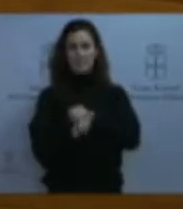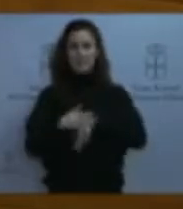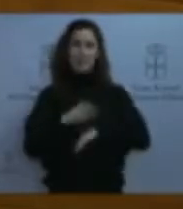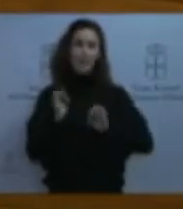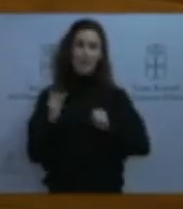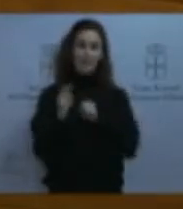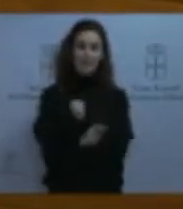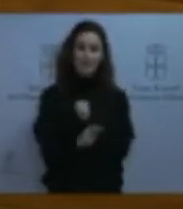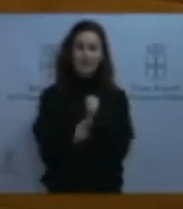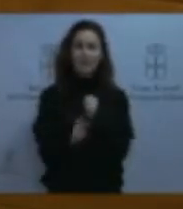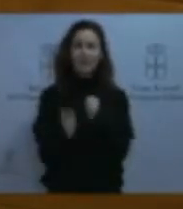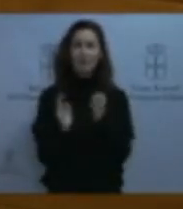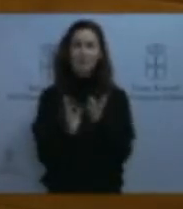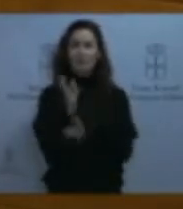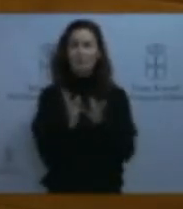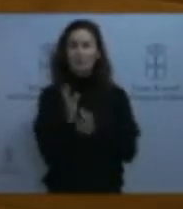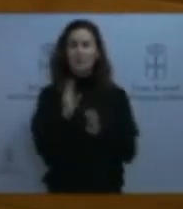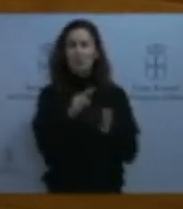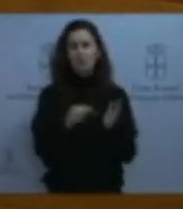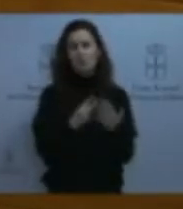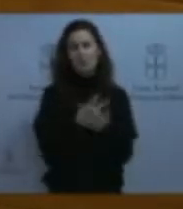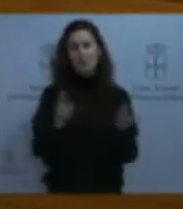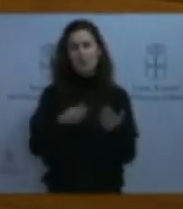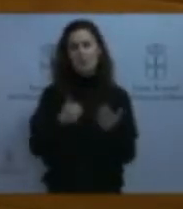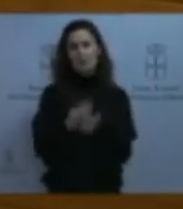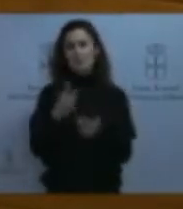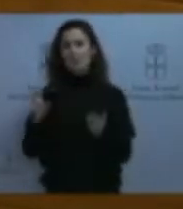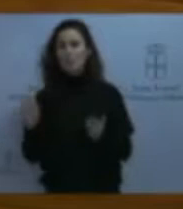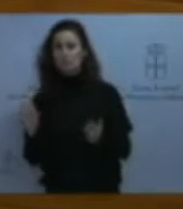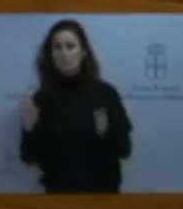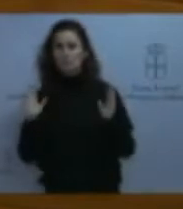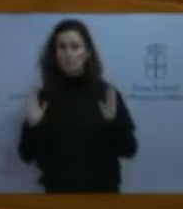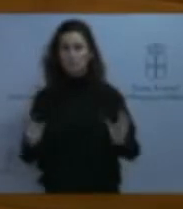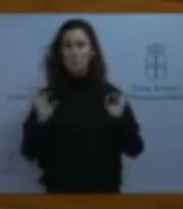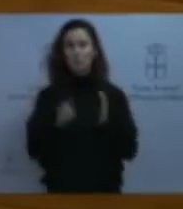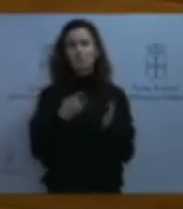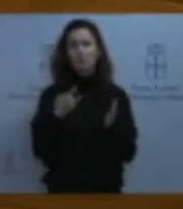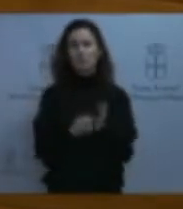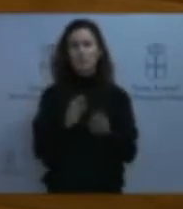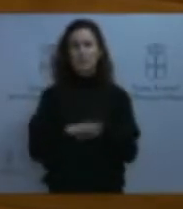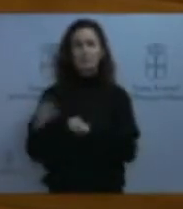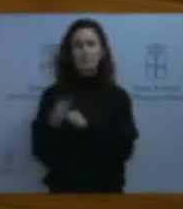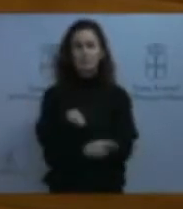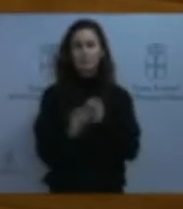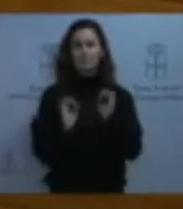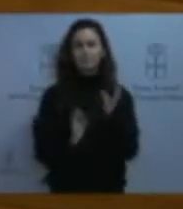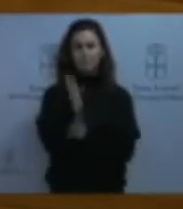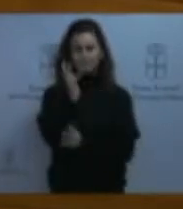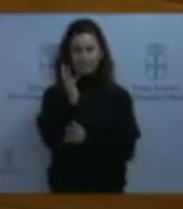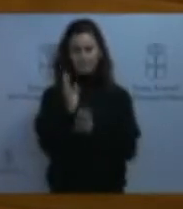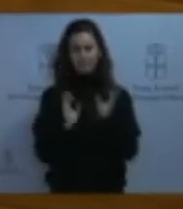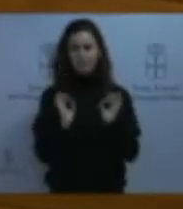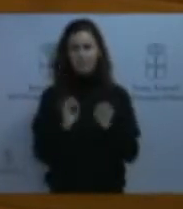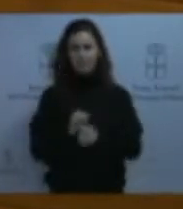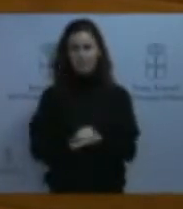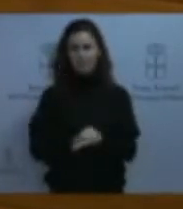Forestales 2017-2020. Vamos a aprobar la revisión del Plan de Protección Civil de Emergencias por Incendios Forestales, el Infopa, cuyo borrador ya ha sido